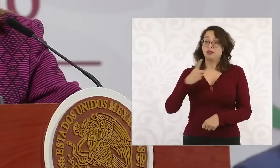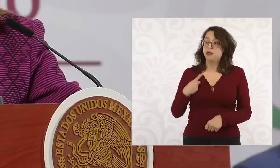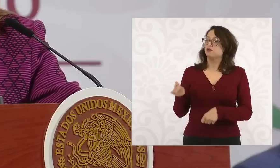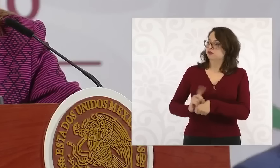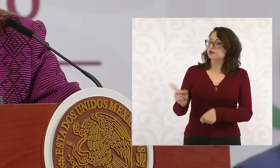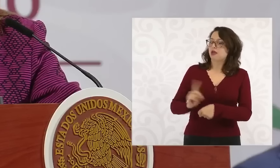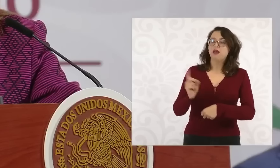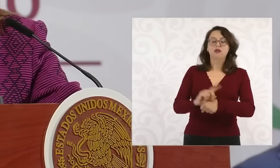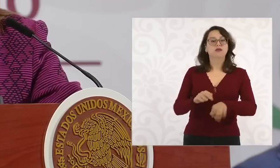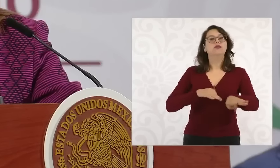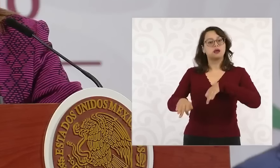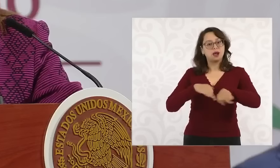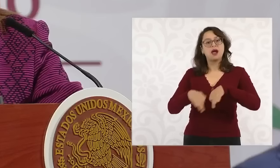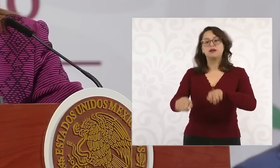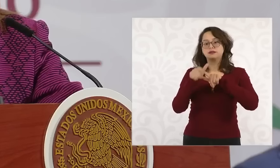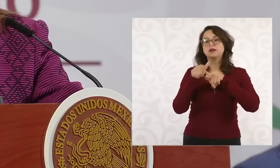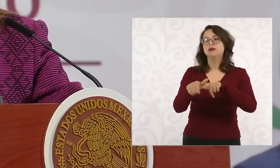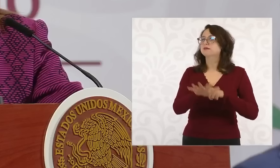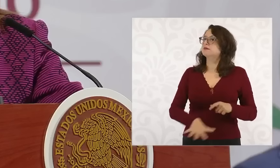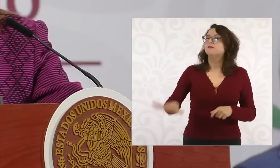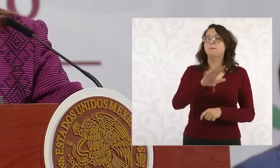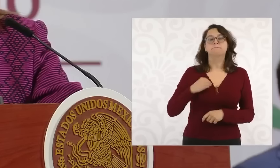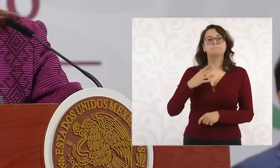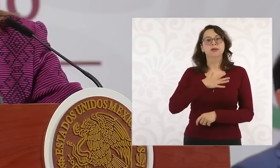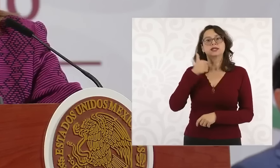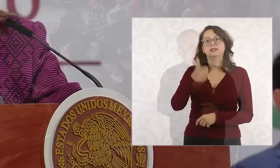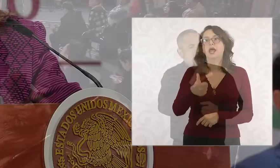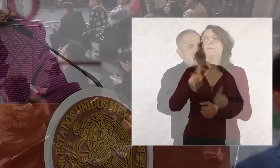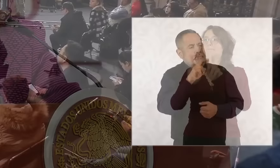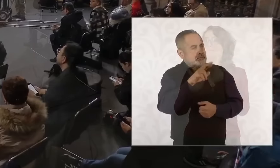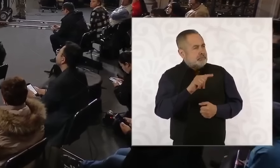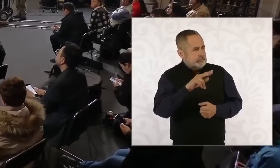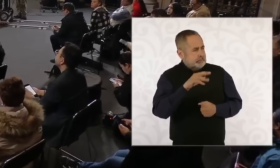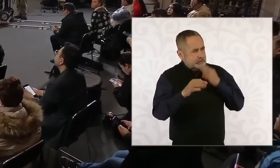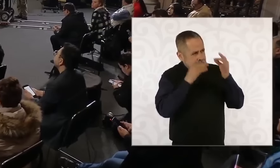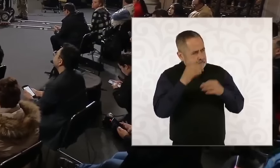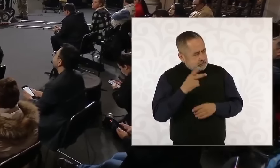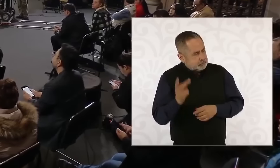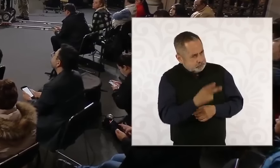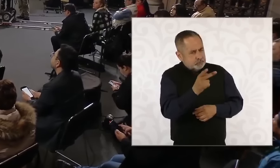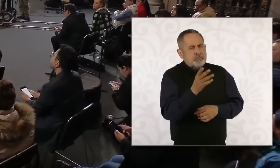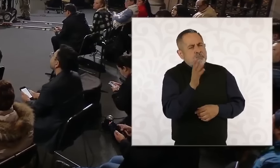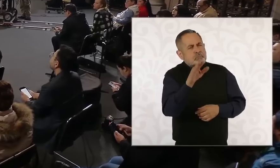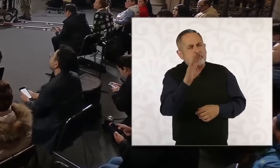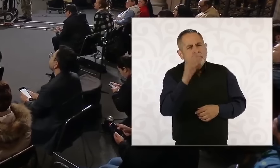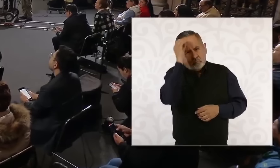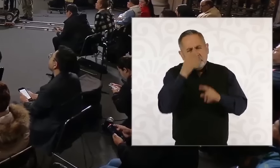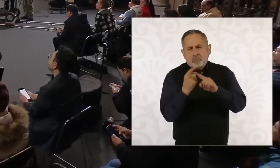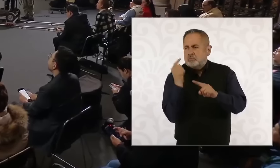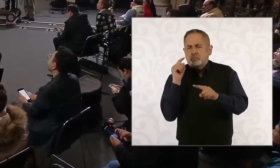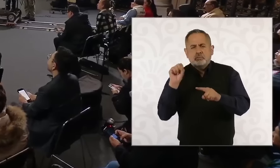todos los días para el bienestar de la gente y la paz y la tranquilidad. Conocer sus opiniones sobre la marcha del